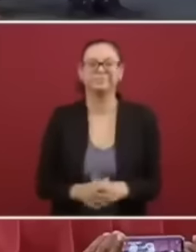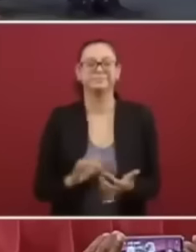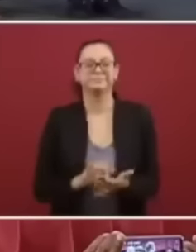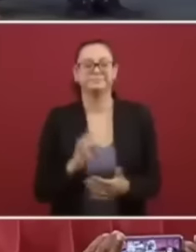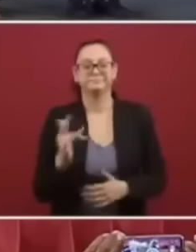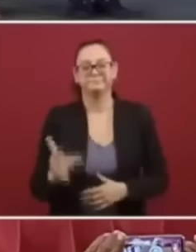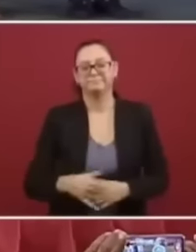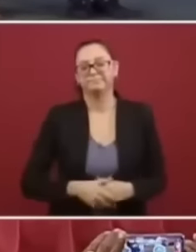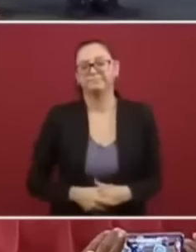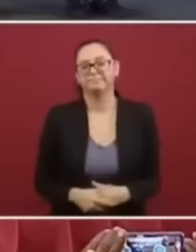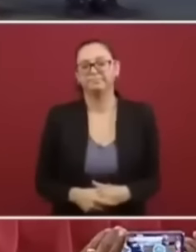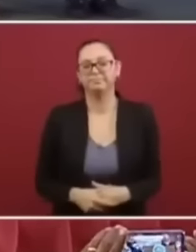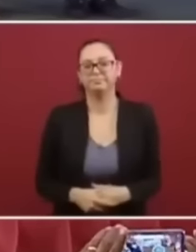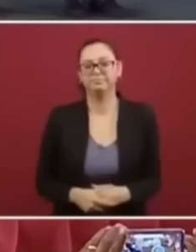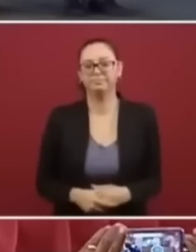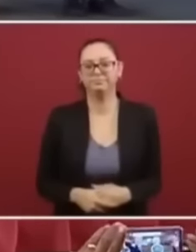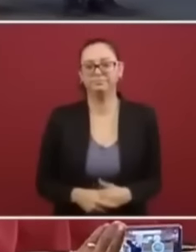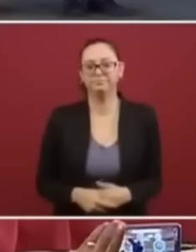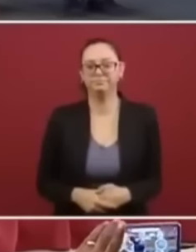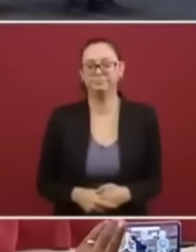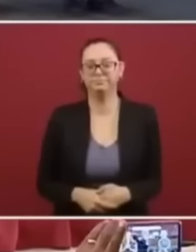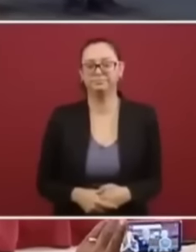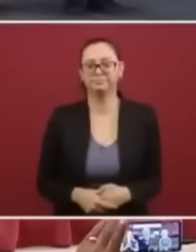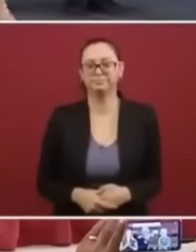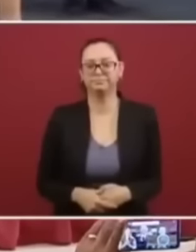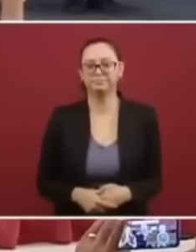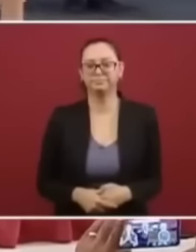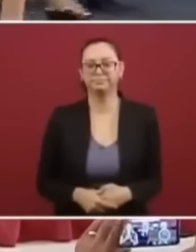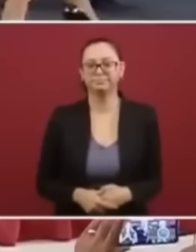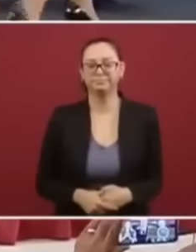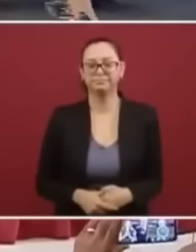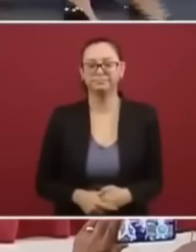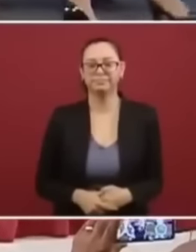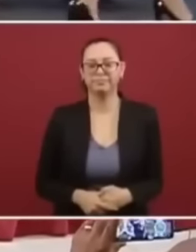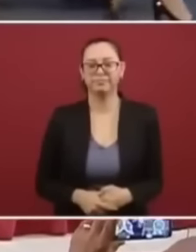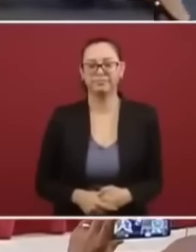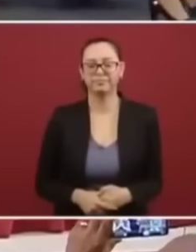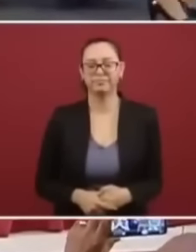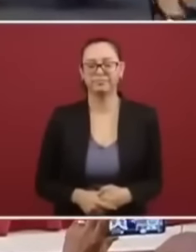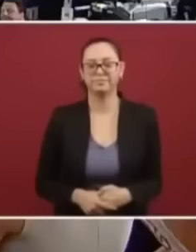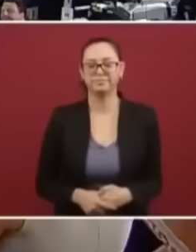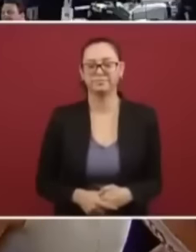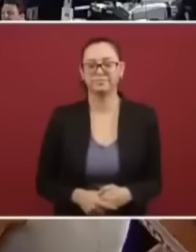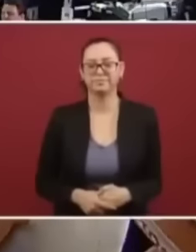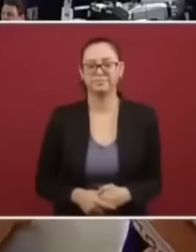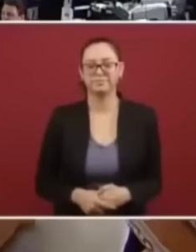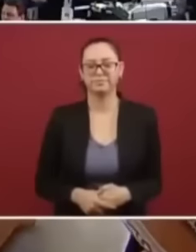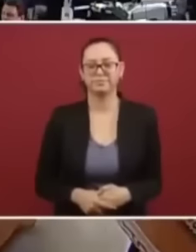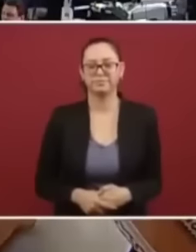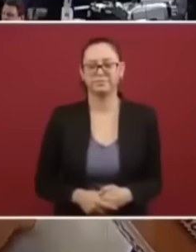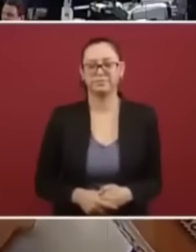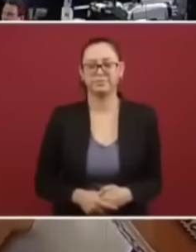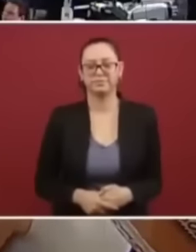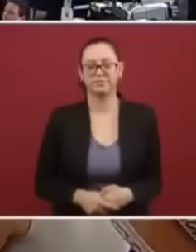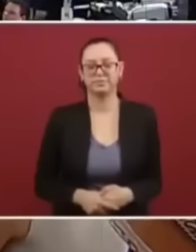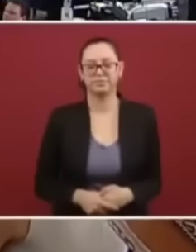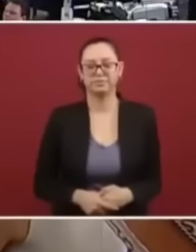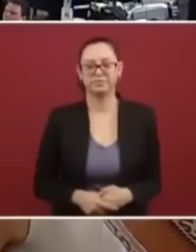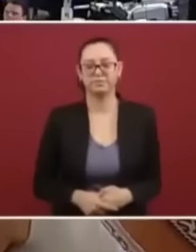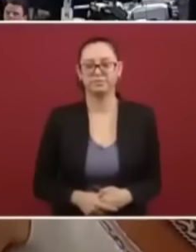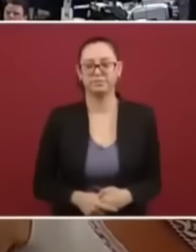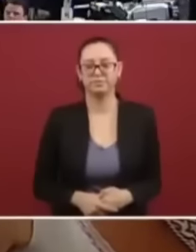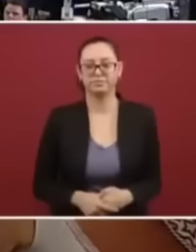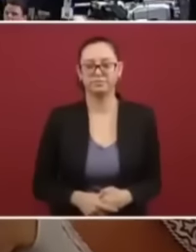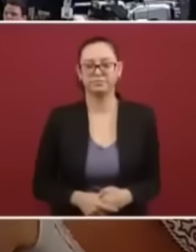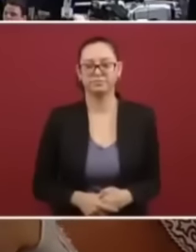gracias. ¡Wow! ¡Qué fuerte este momento, este video! Muy